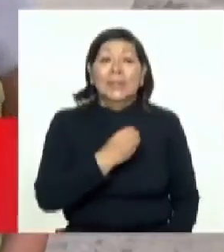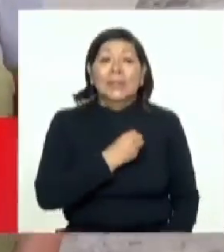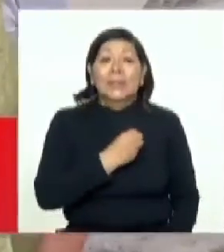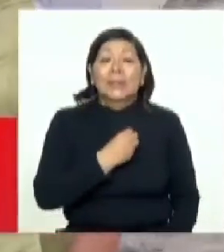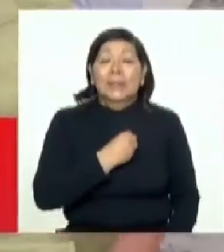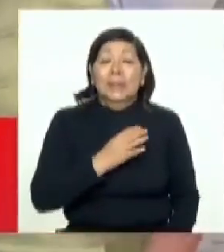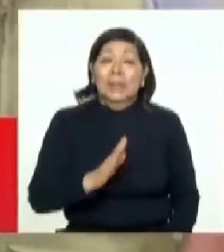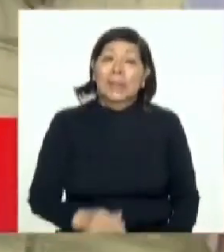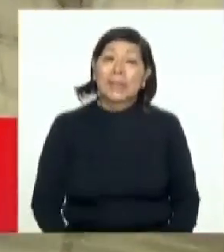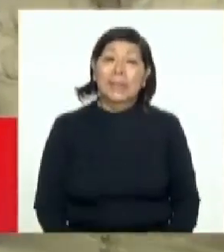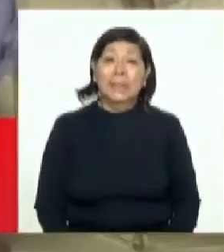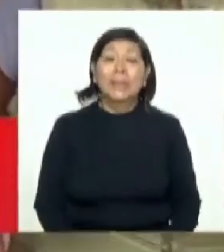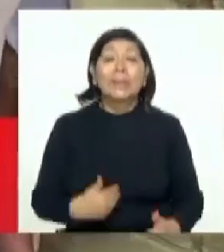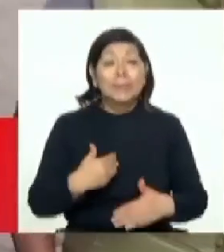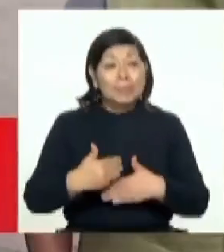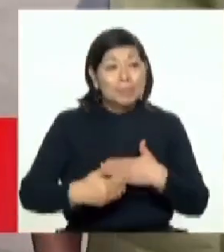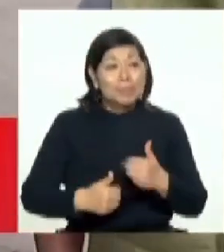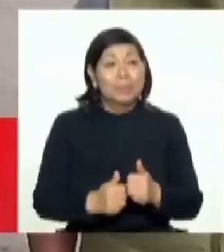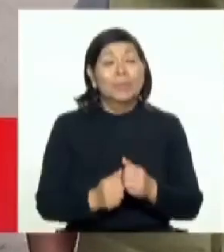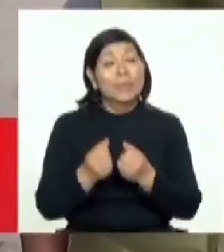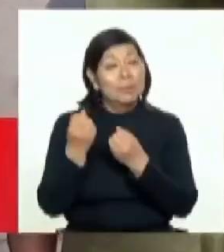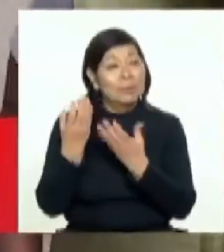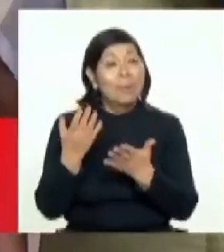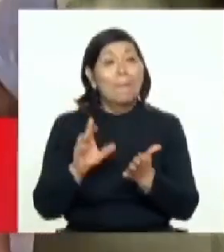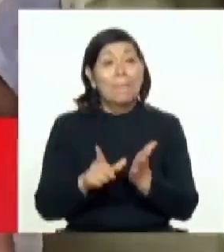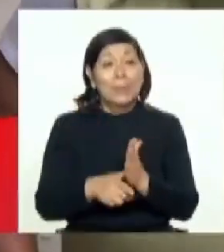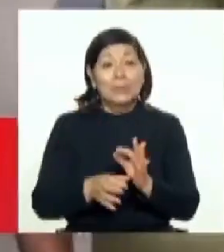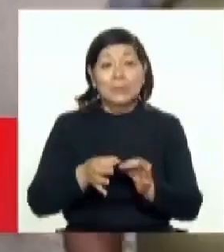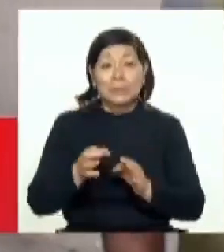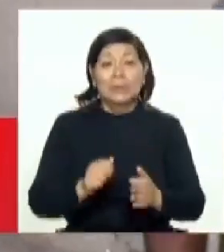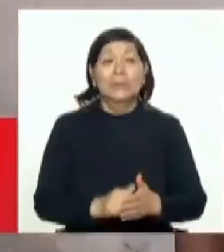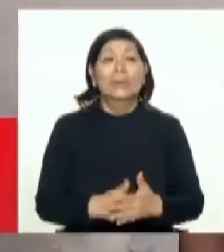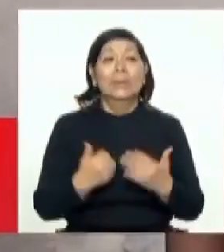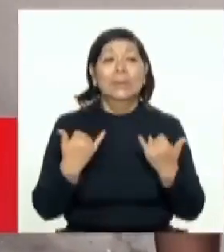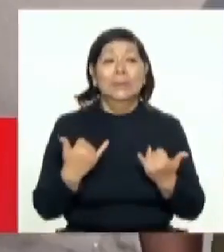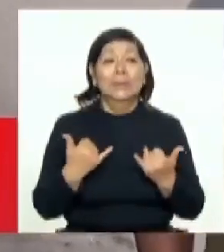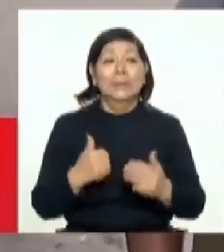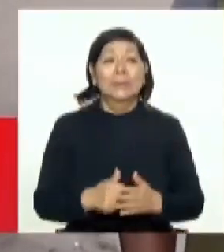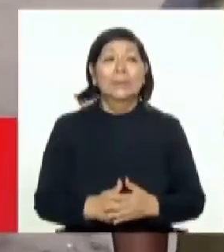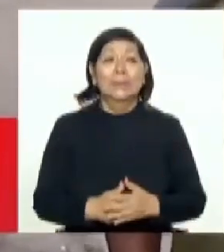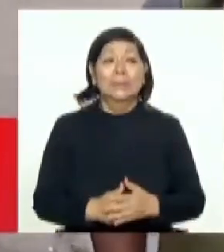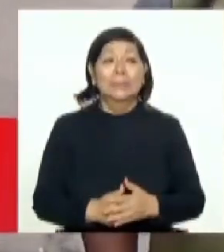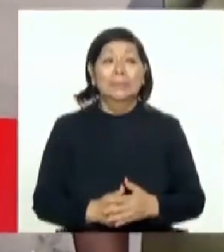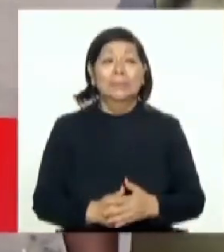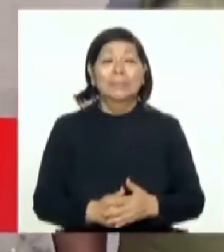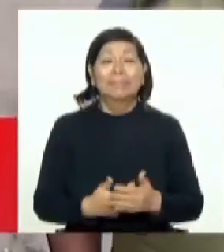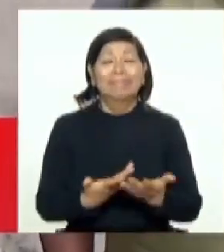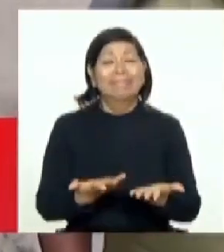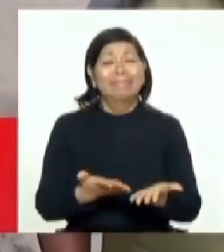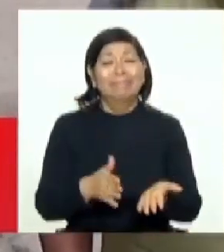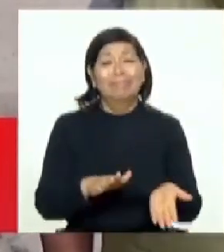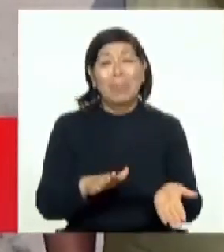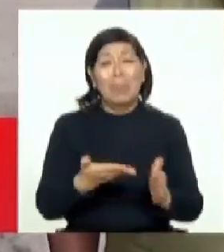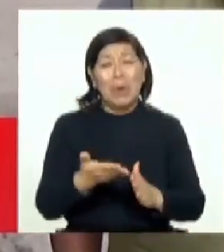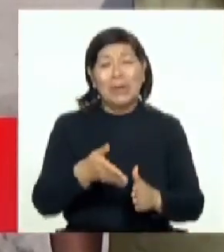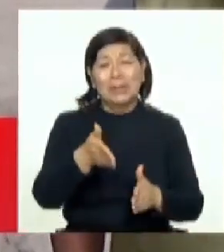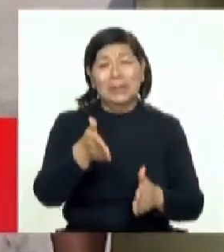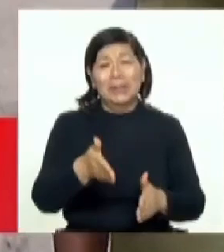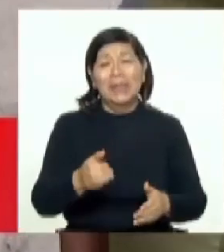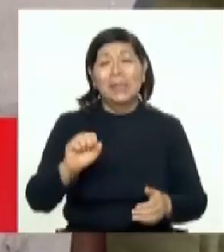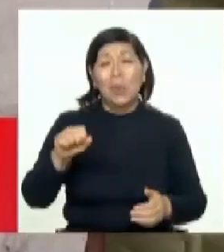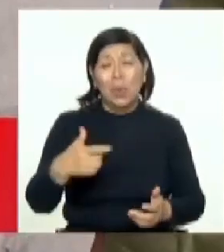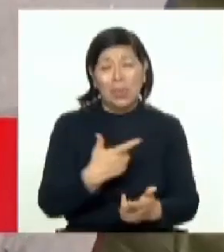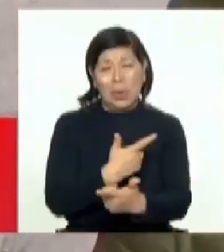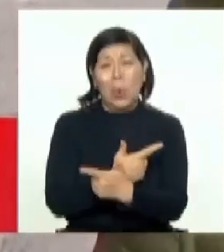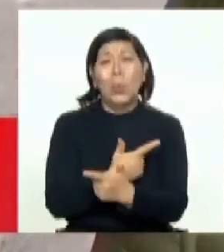señora, y bueno, vamos a seguir seguramente informando más detalles con relación a este suceso de sangre que ha ocurrido lamentablemente en el distrito de San Juan